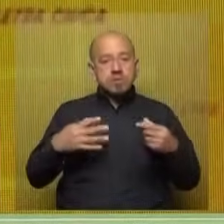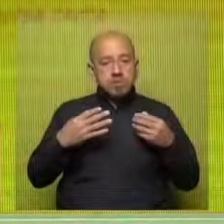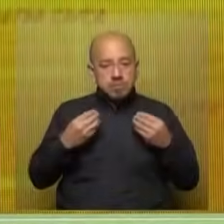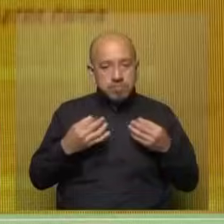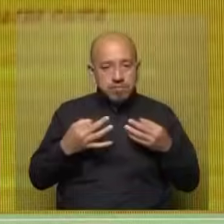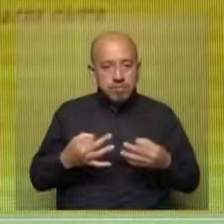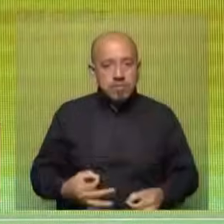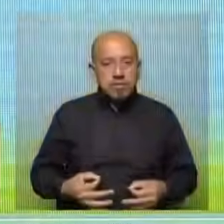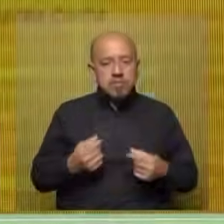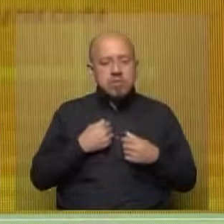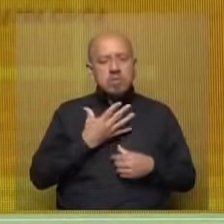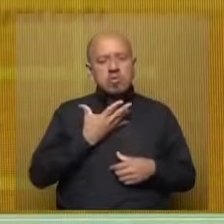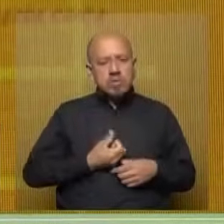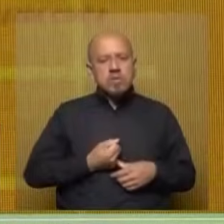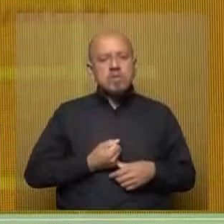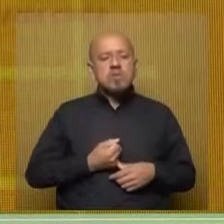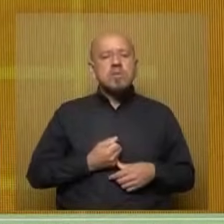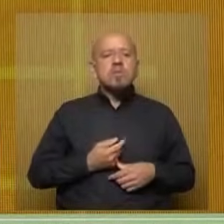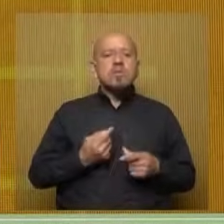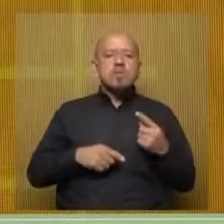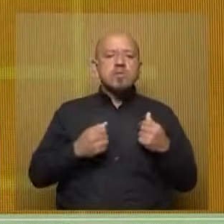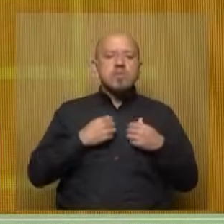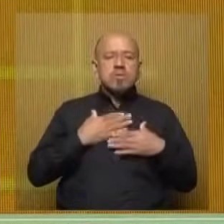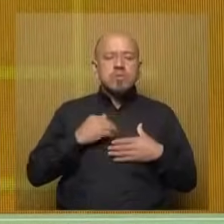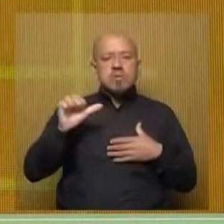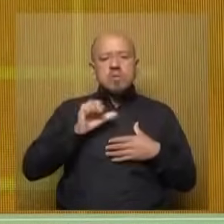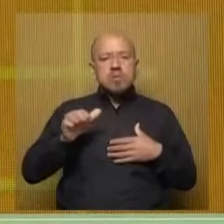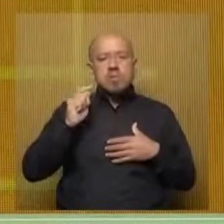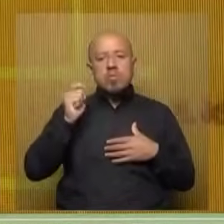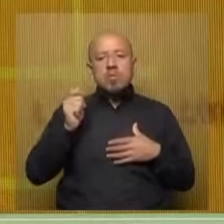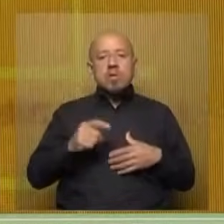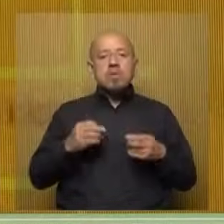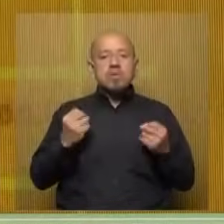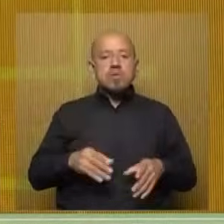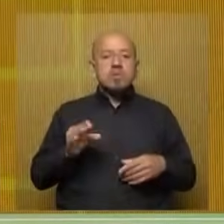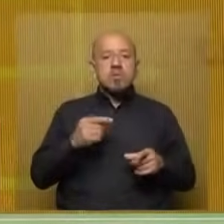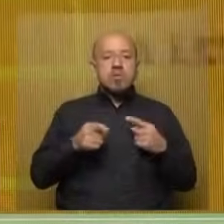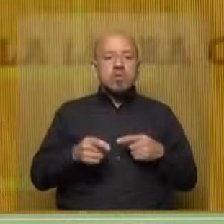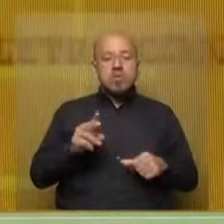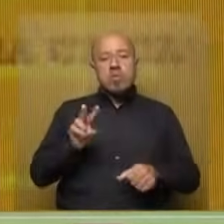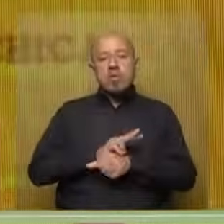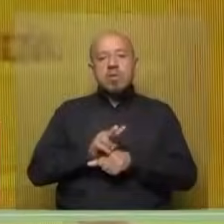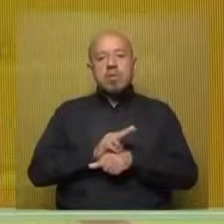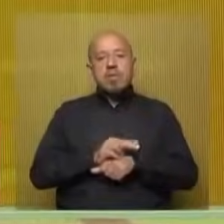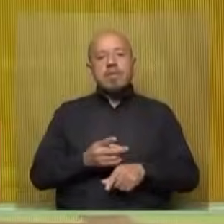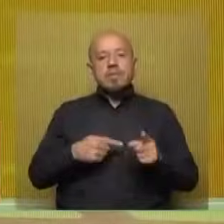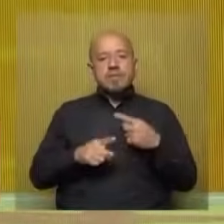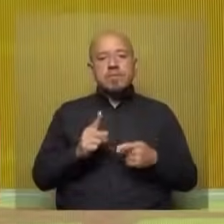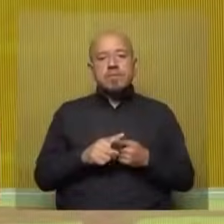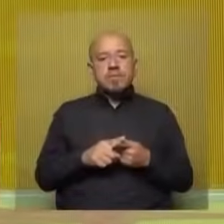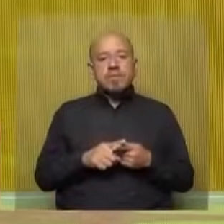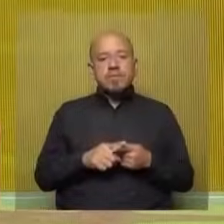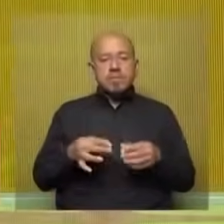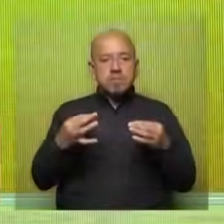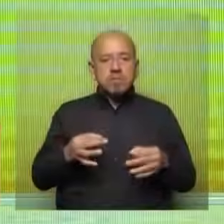todos convencidos. O sea, nuestras empresas públicas son grandes porque entre todos las protegimos. Tosudamente y muy